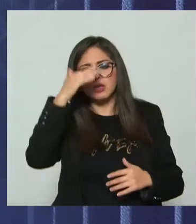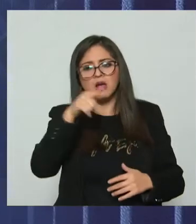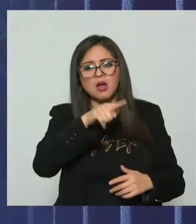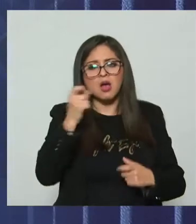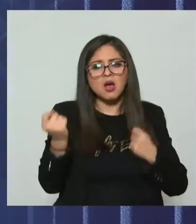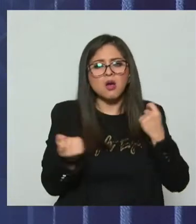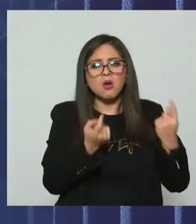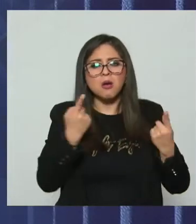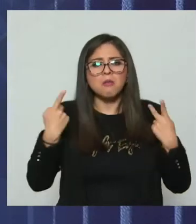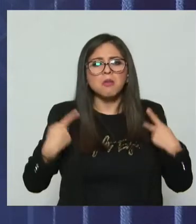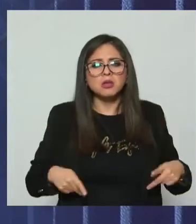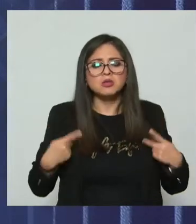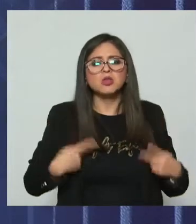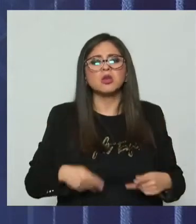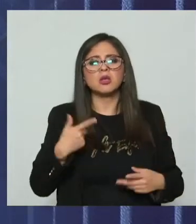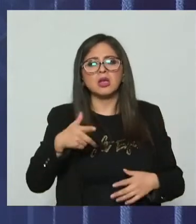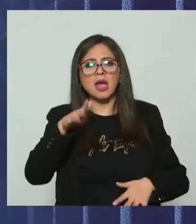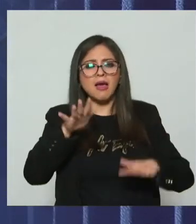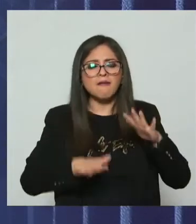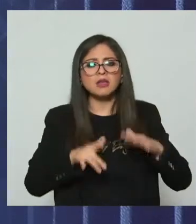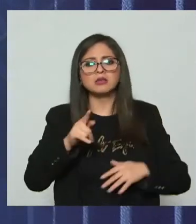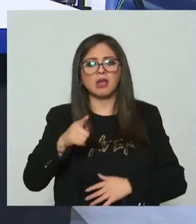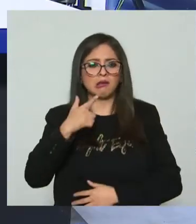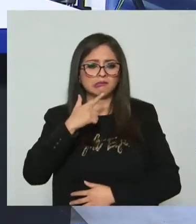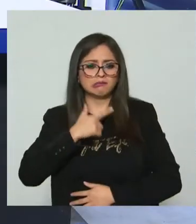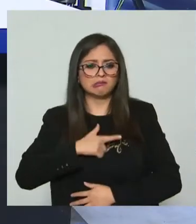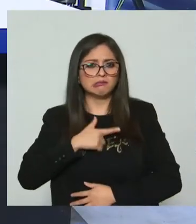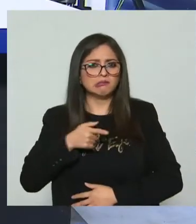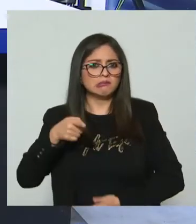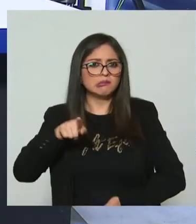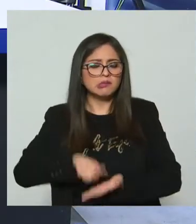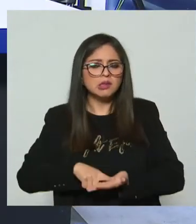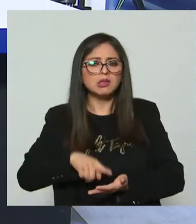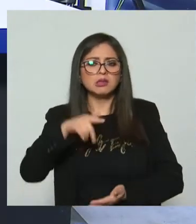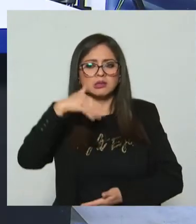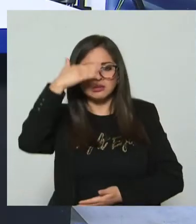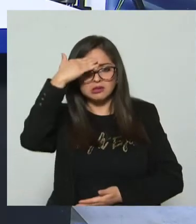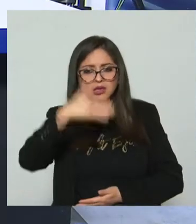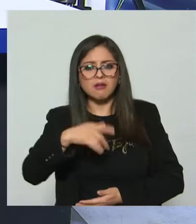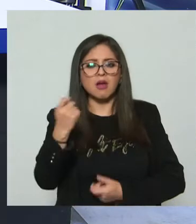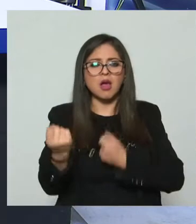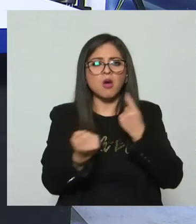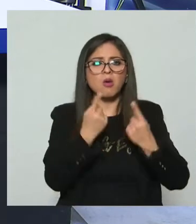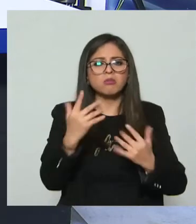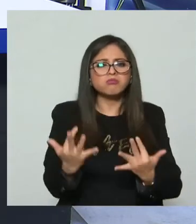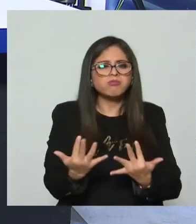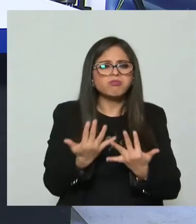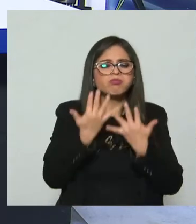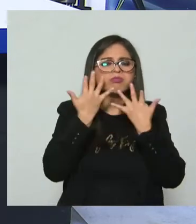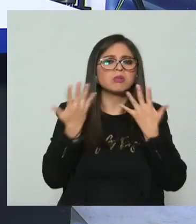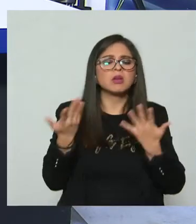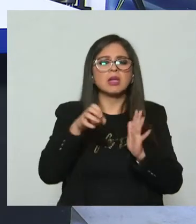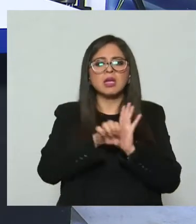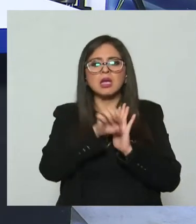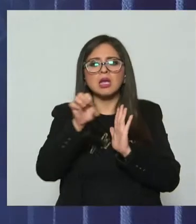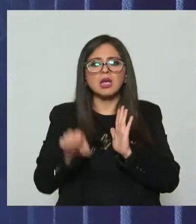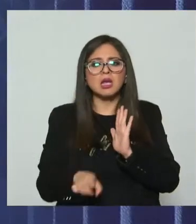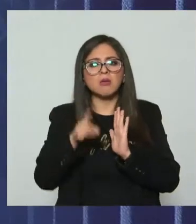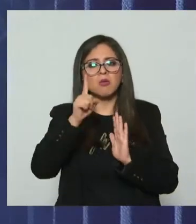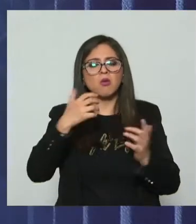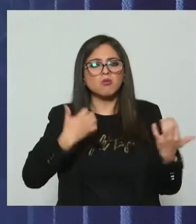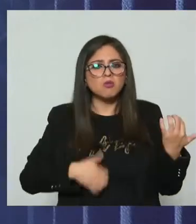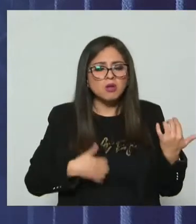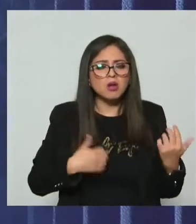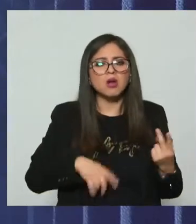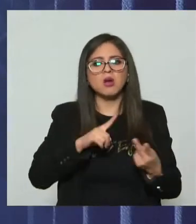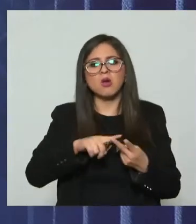pues está haciendo sus necesidades fisiológicas, incluso huele en algunas estaciones, en Garibaldi, estación Garibaldi, en la